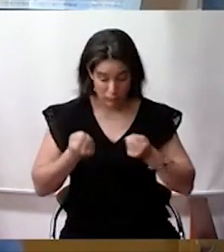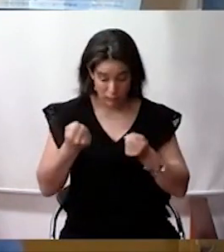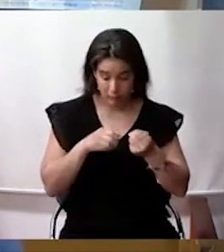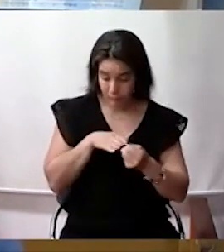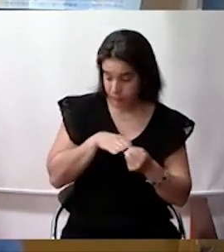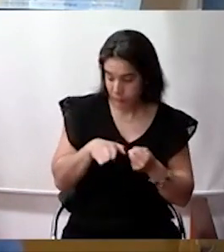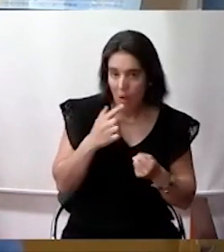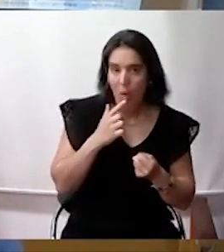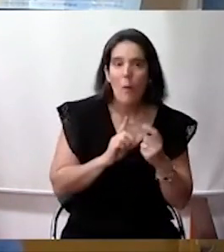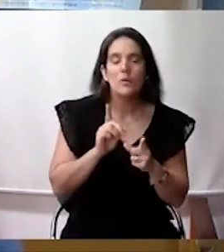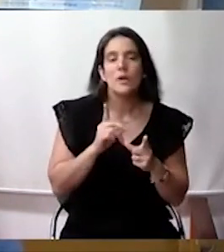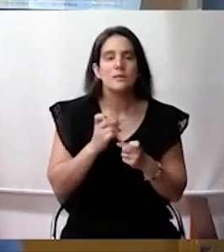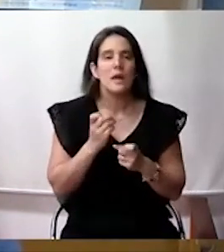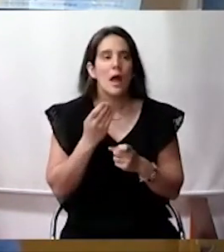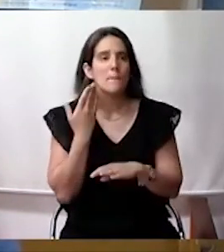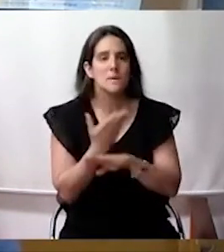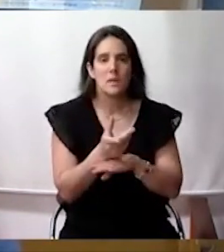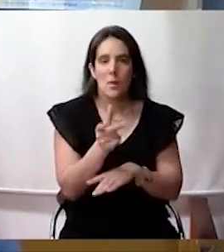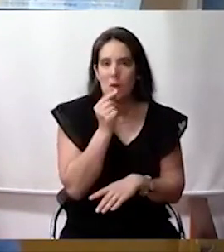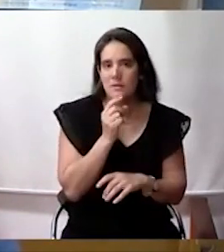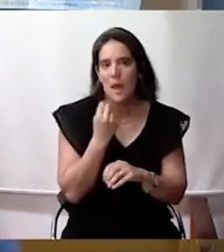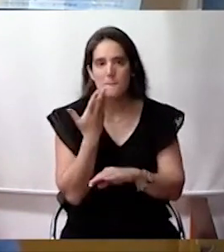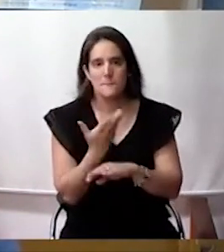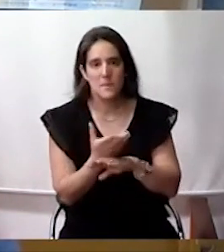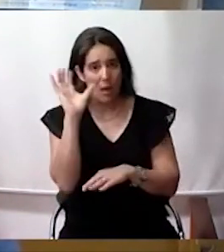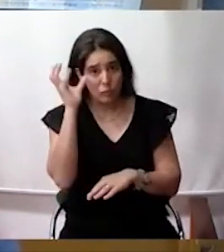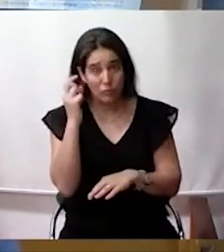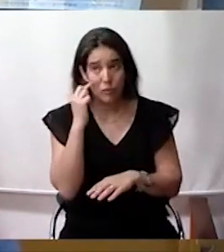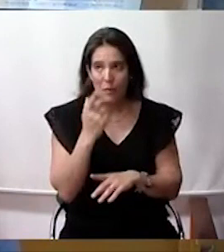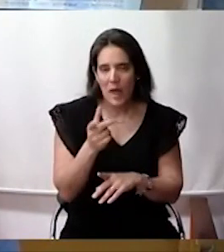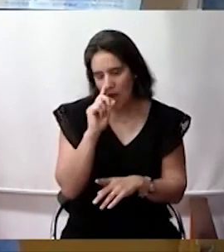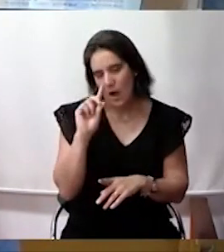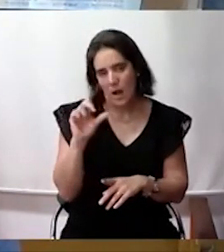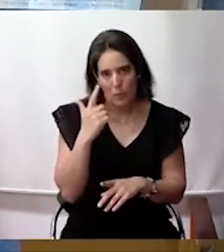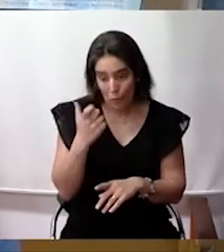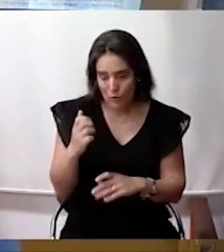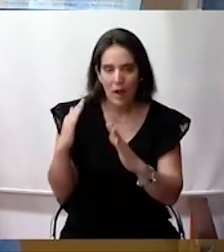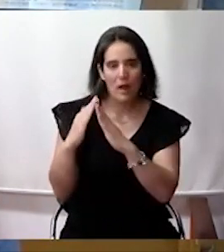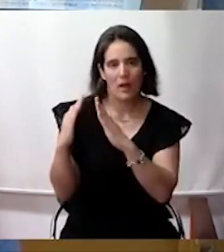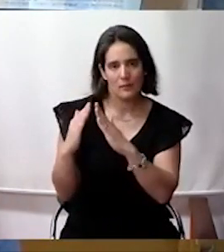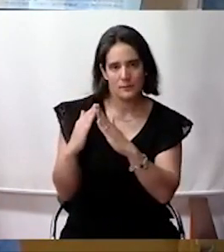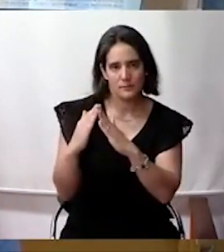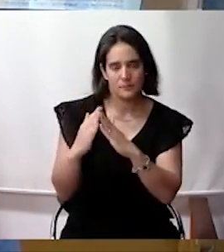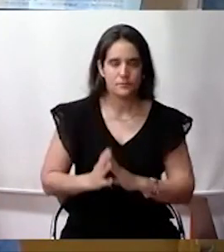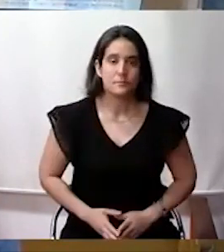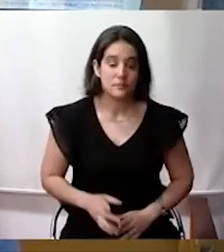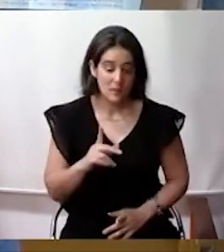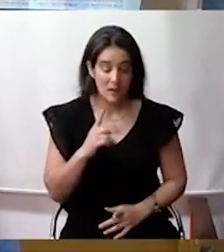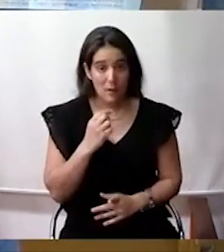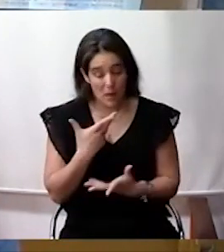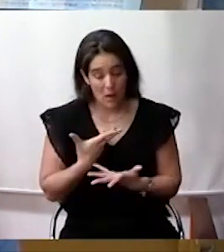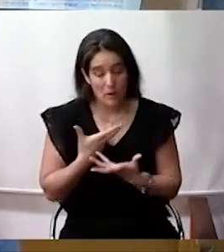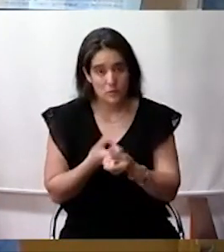solicitan asistencia o servicios o servicios la localización sea más sencilla y efectiva así como